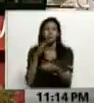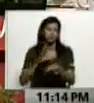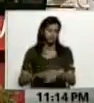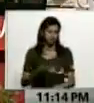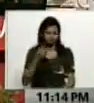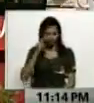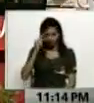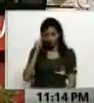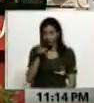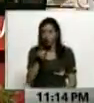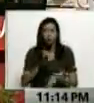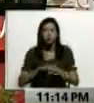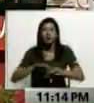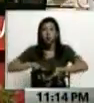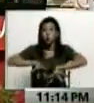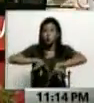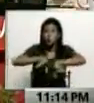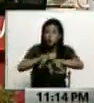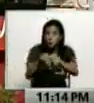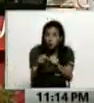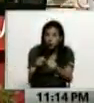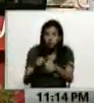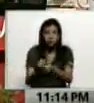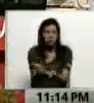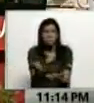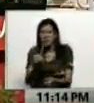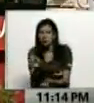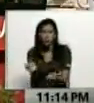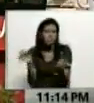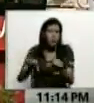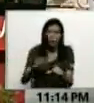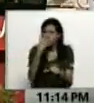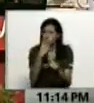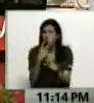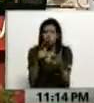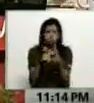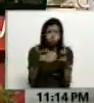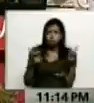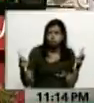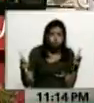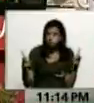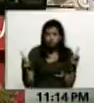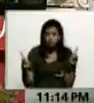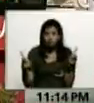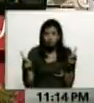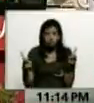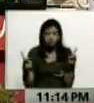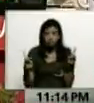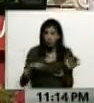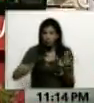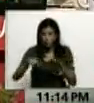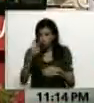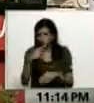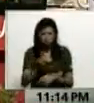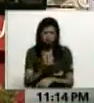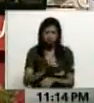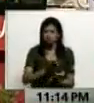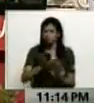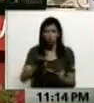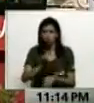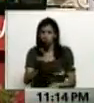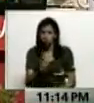este país acabaron este país en 40 años los pobres bien gracias perá un número